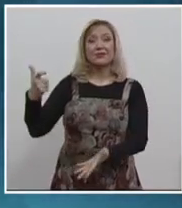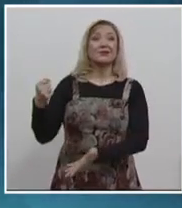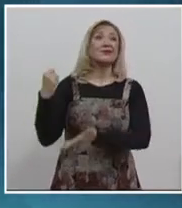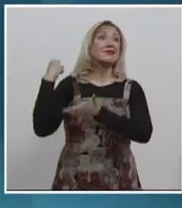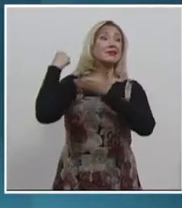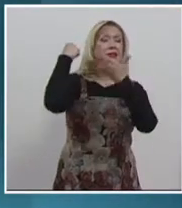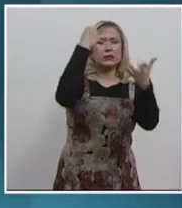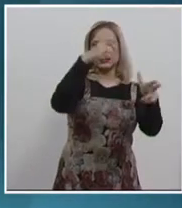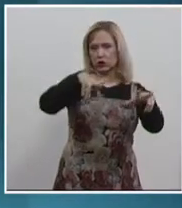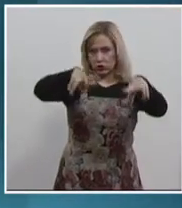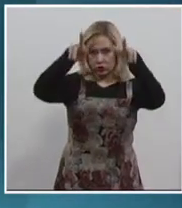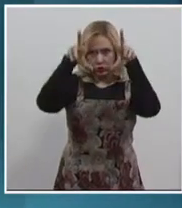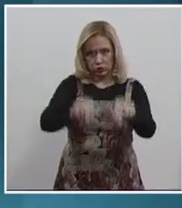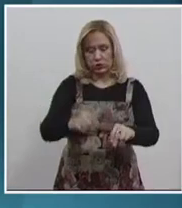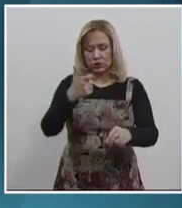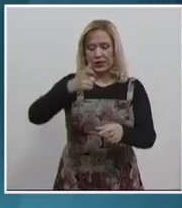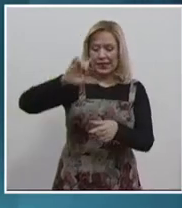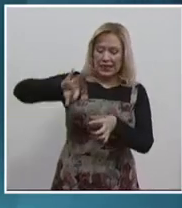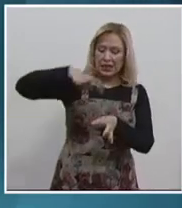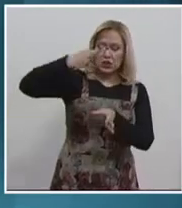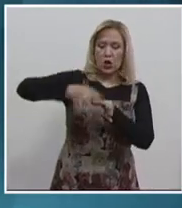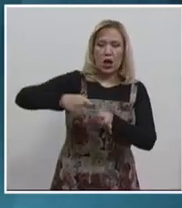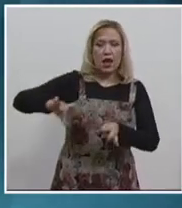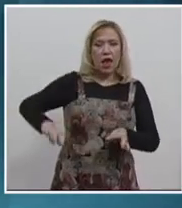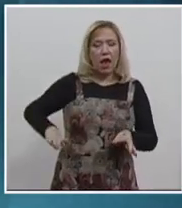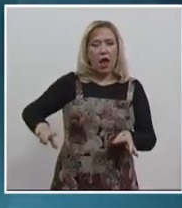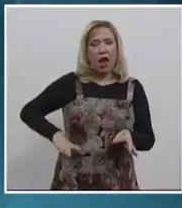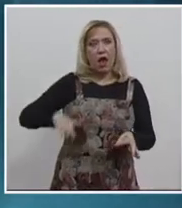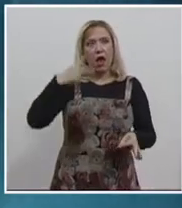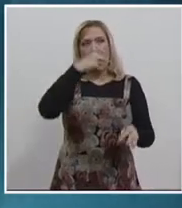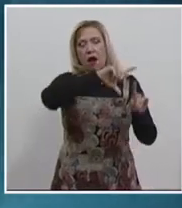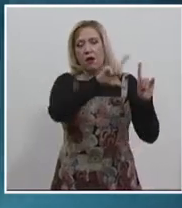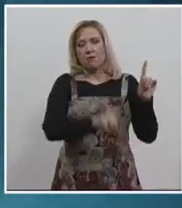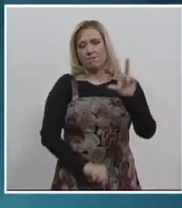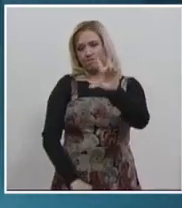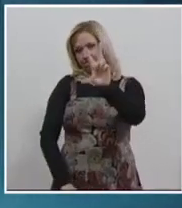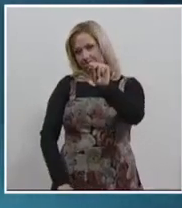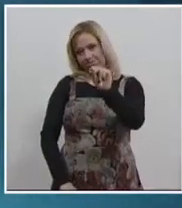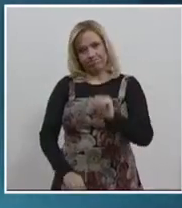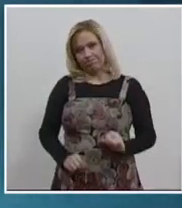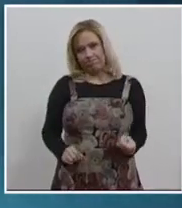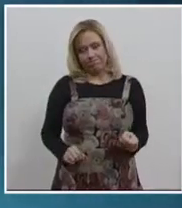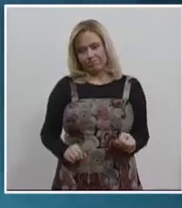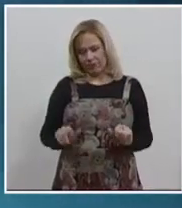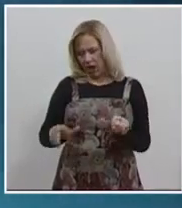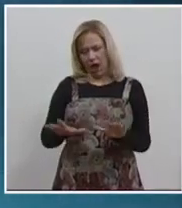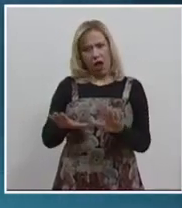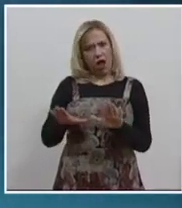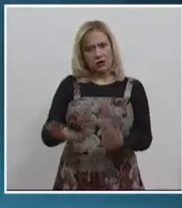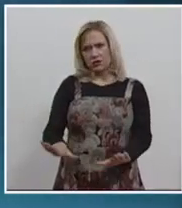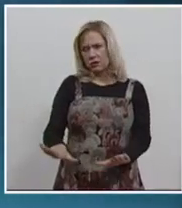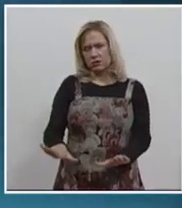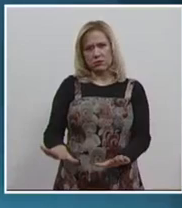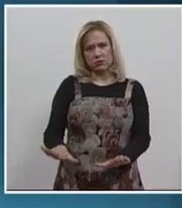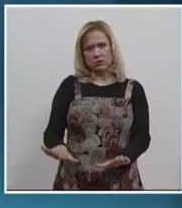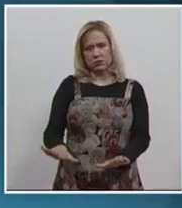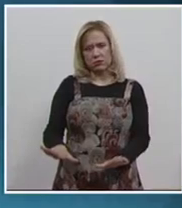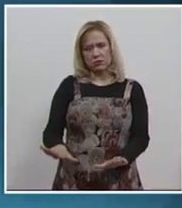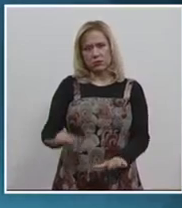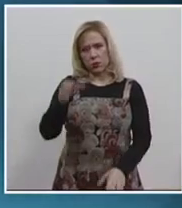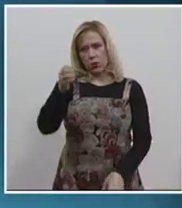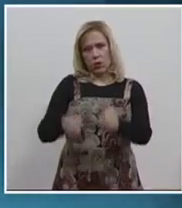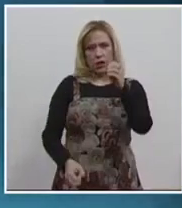recursos remanentes a la tesorería de la Federación, pues la suspensión otorgada mantiene las cosas en el estado que guardan, pero con